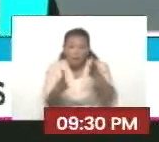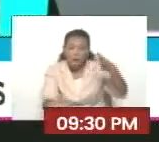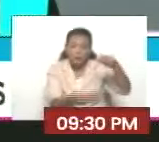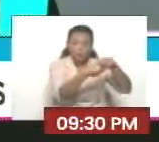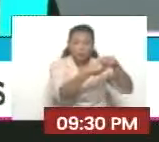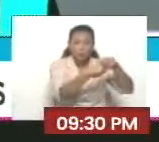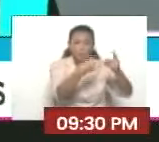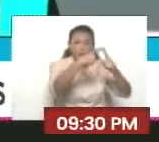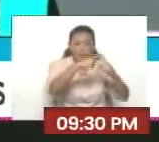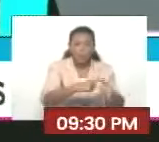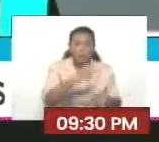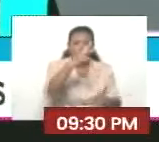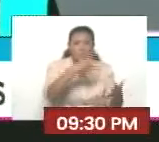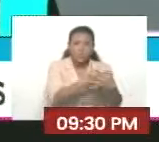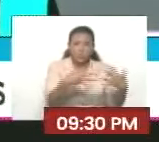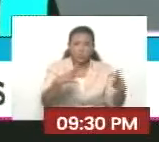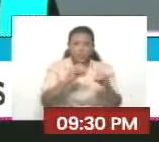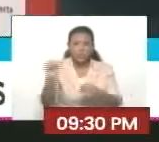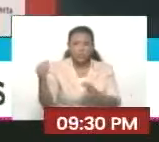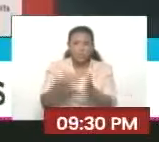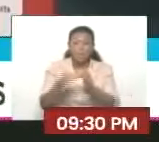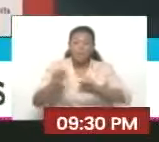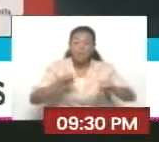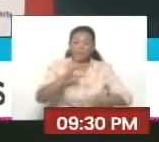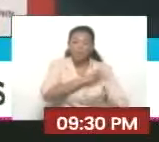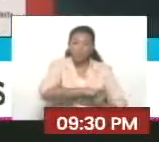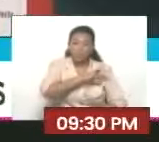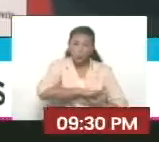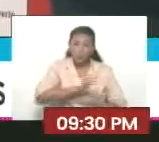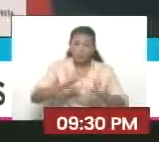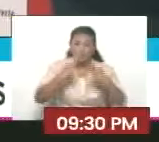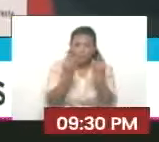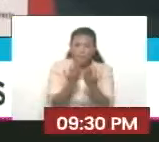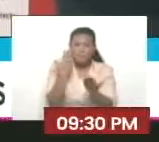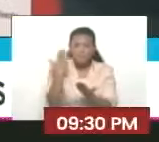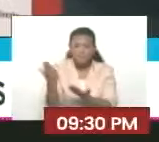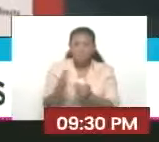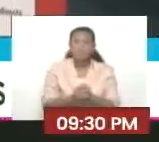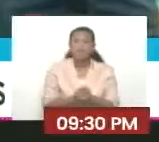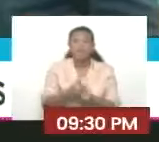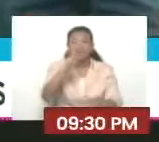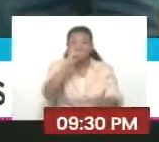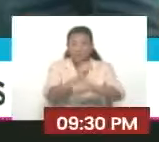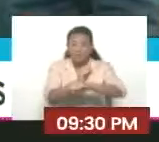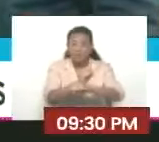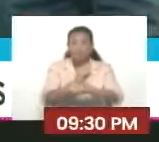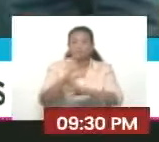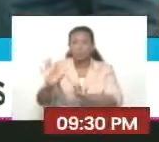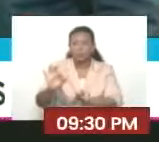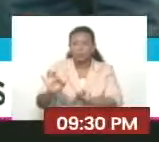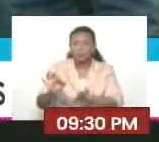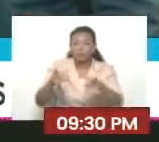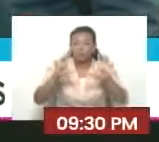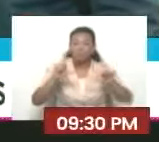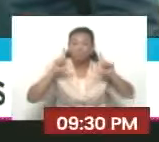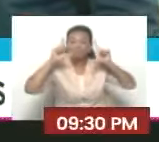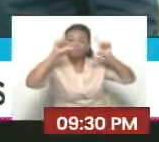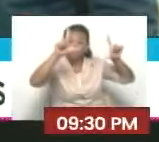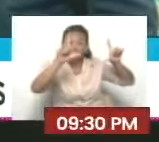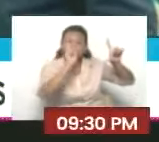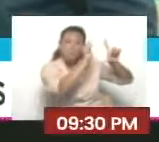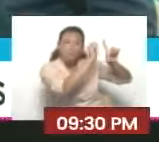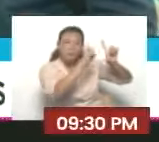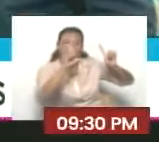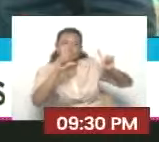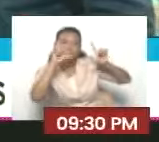Para el movimiento bolivariano de familias de La Vega. Para que lo cuelguen allá el movimiento